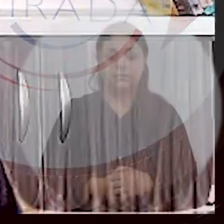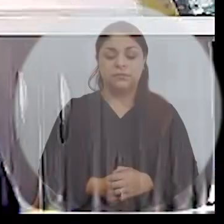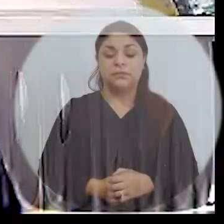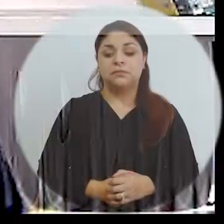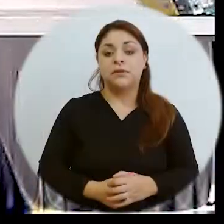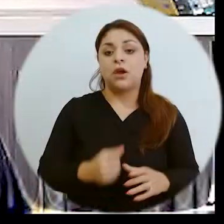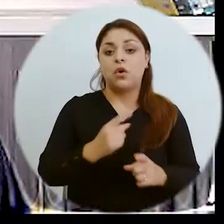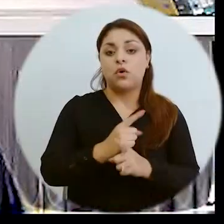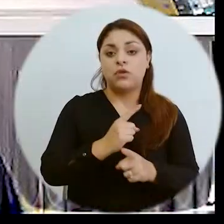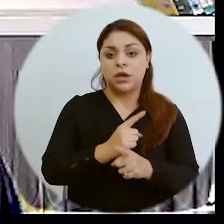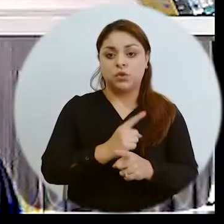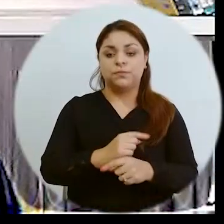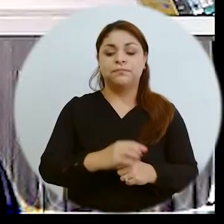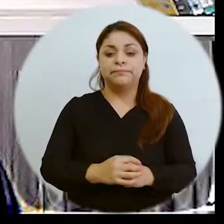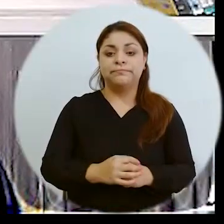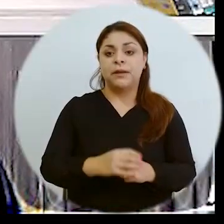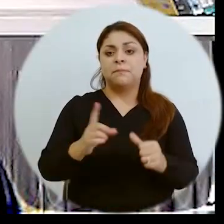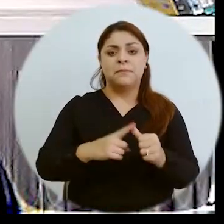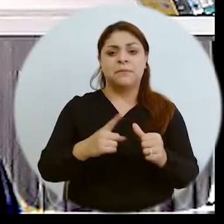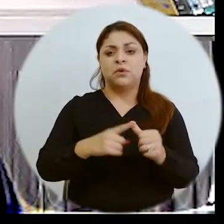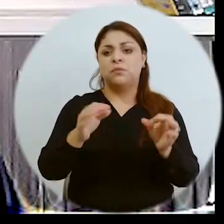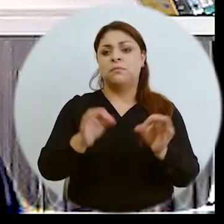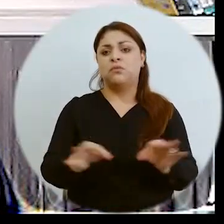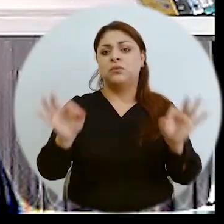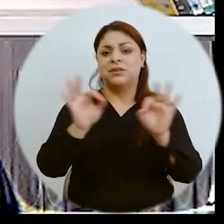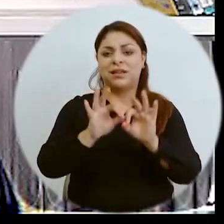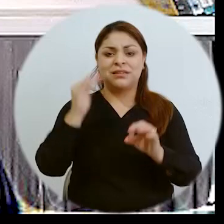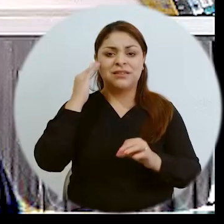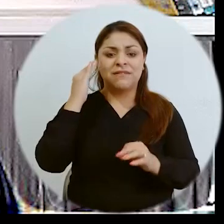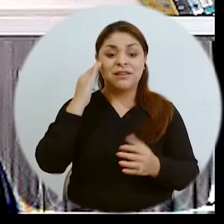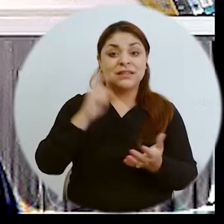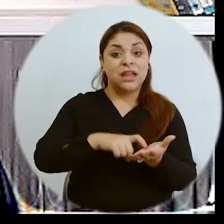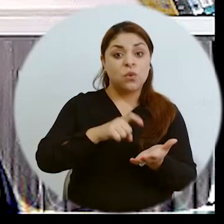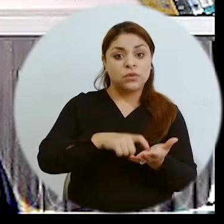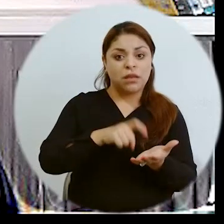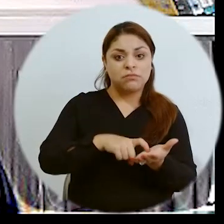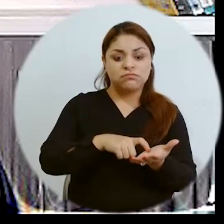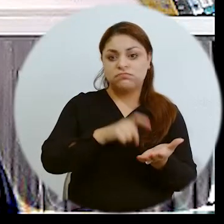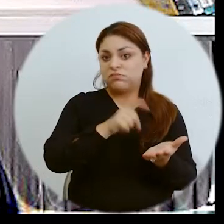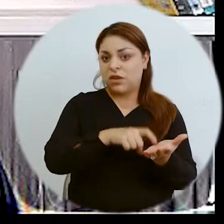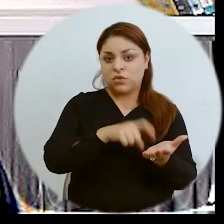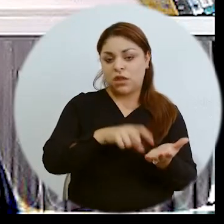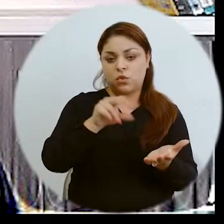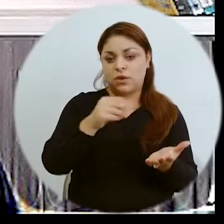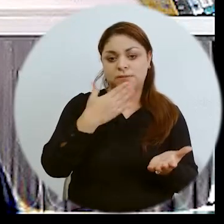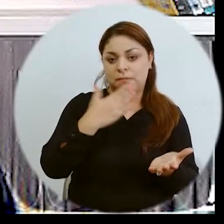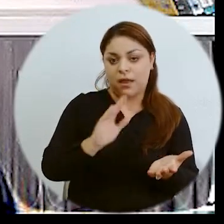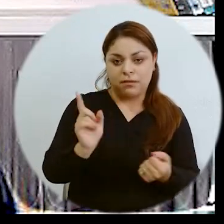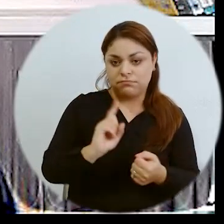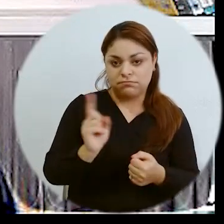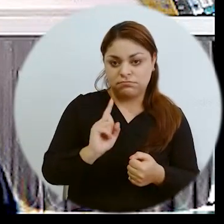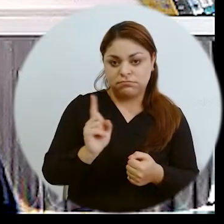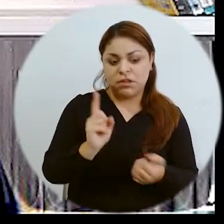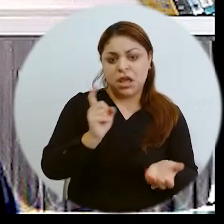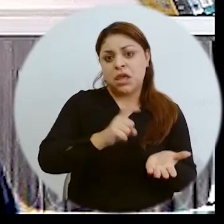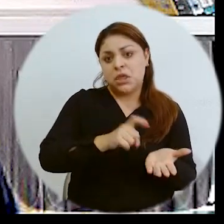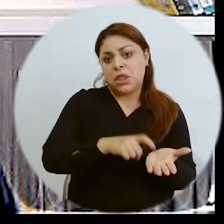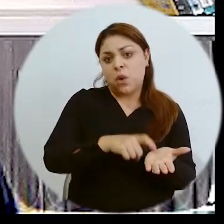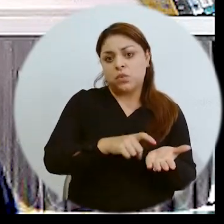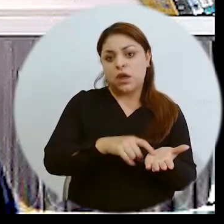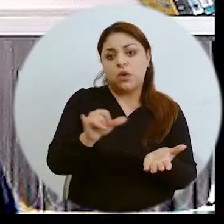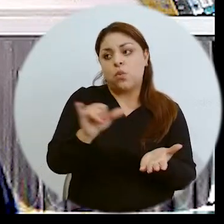En efecto, lo primero importante acá es tal cual determinar que la deuda en sí misma no es mala. La deuda es una herramienta que, así como